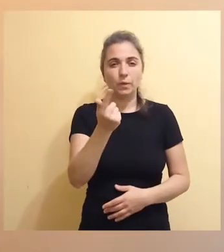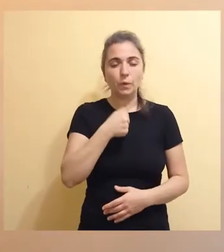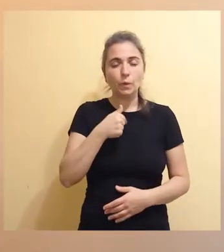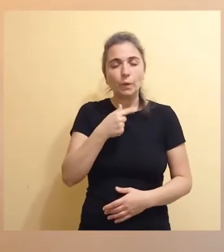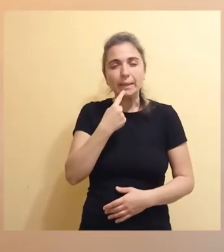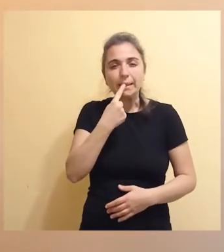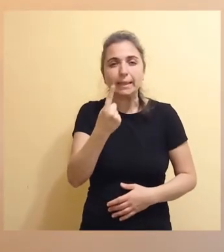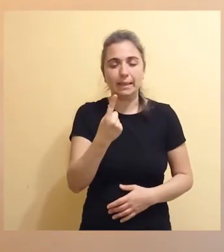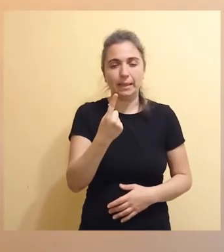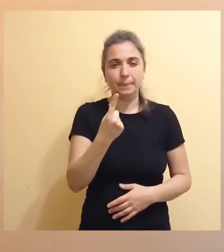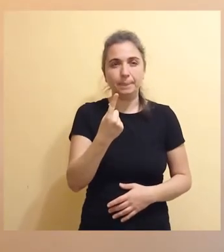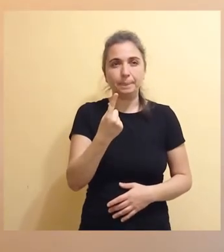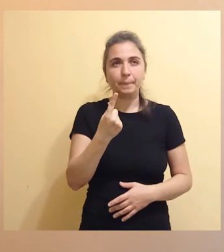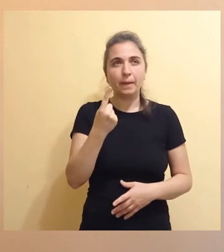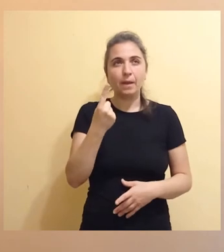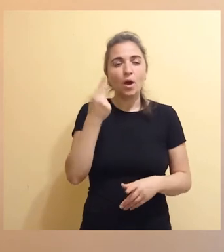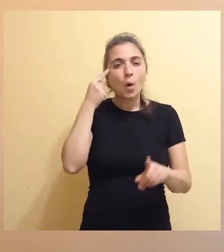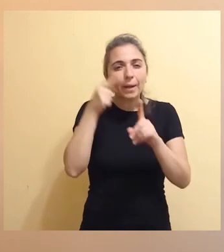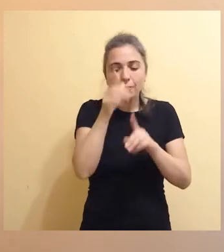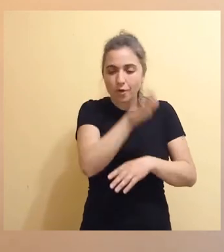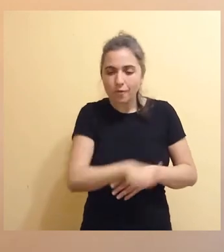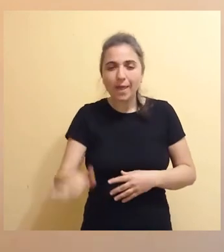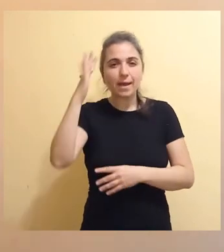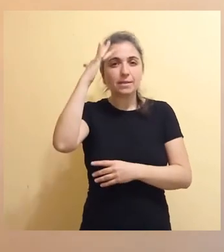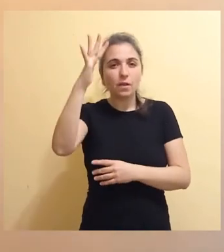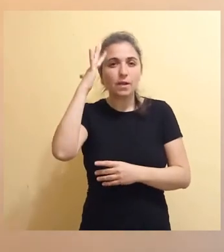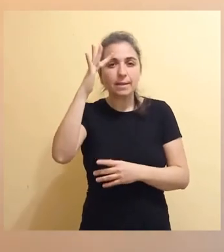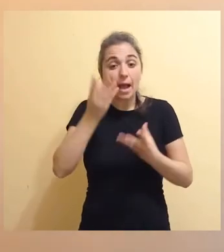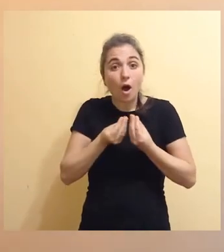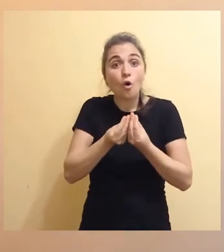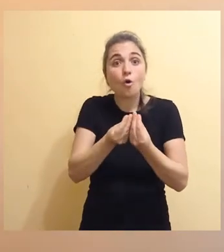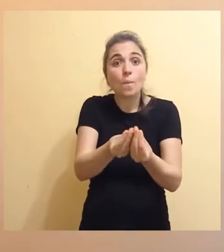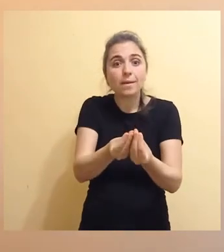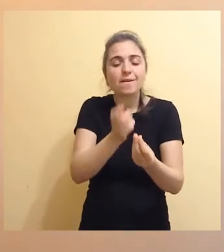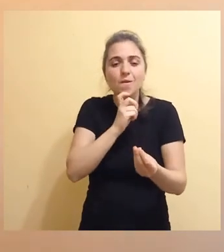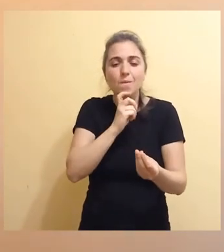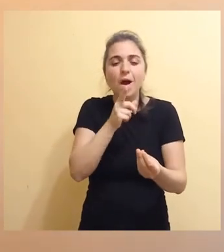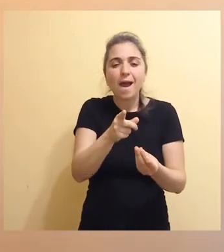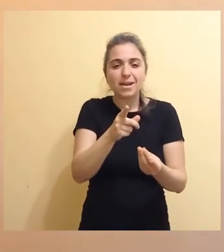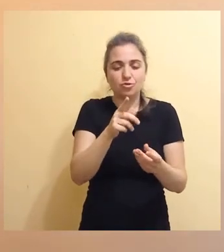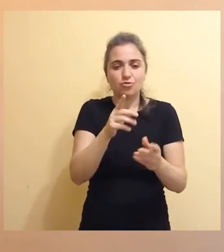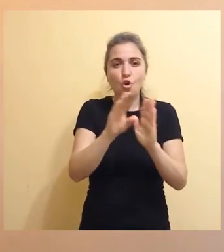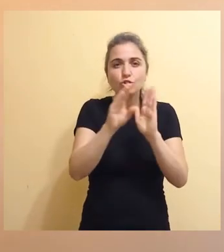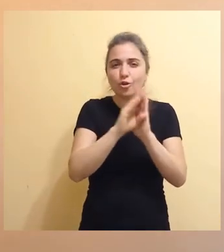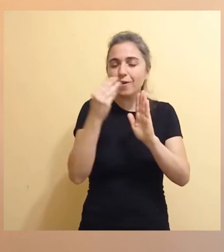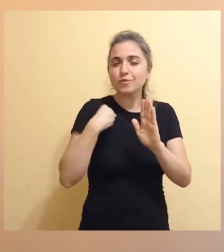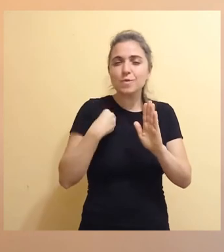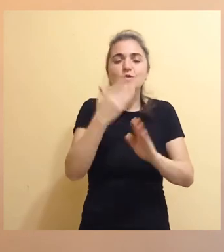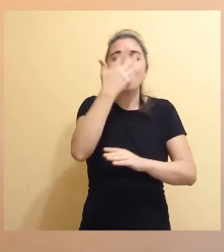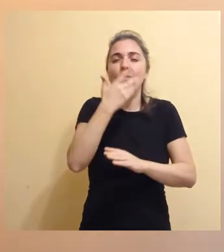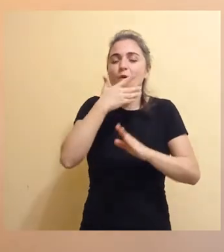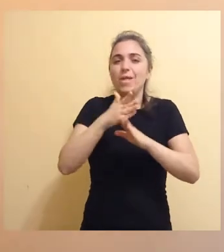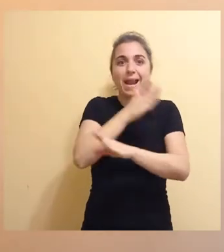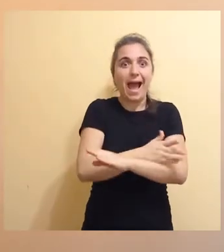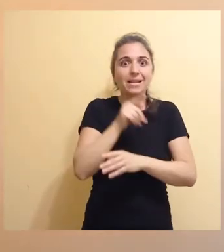Lo primero que yo diría, ¿no? para acompañar a las infancias y a las adolescencias serían conocer estos